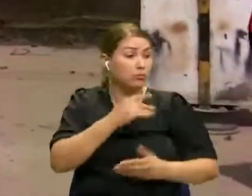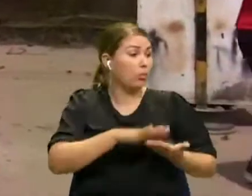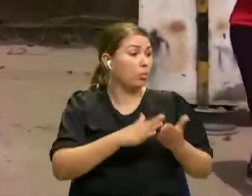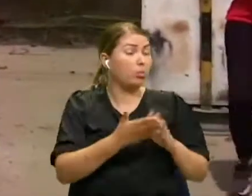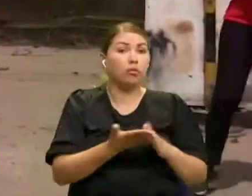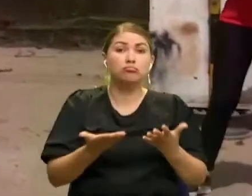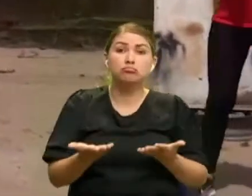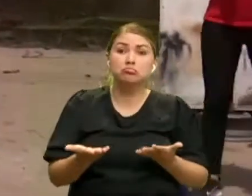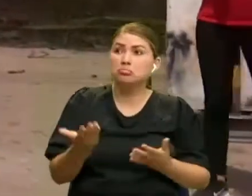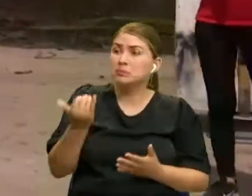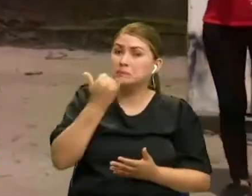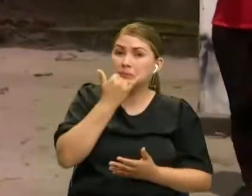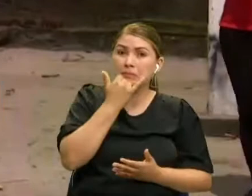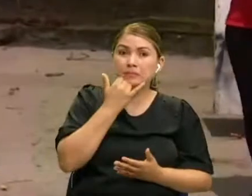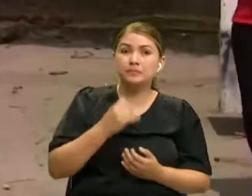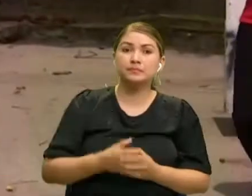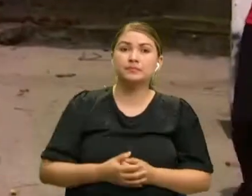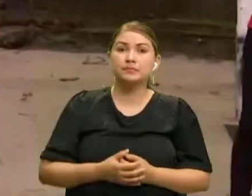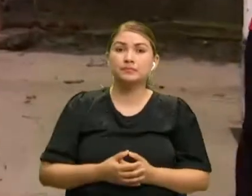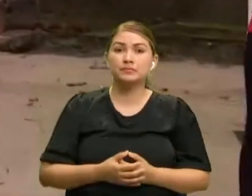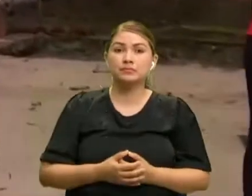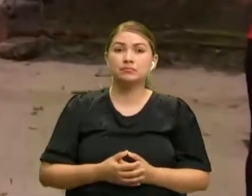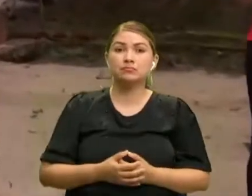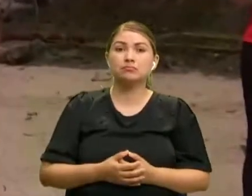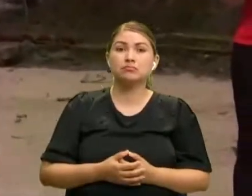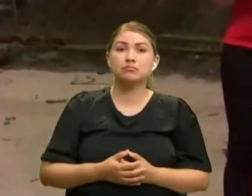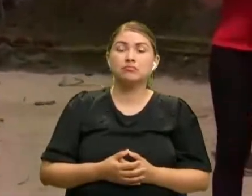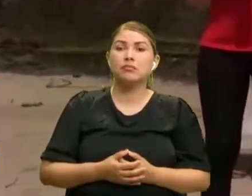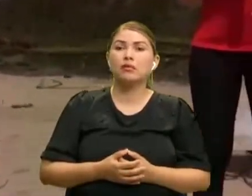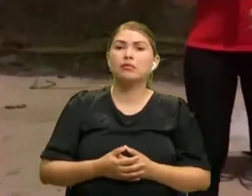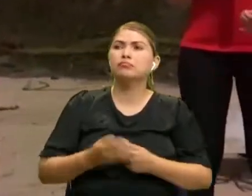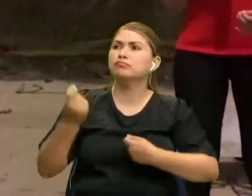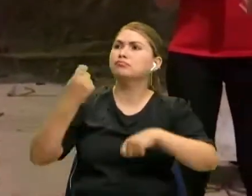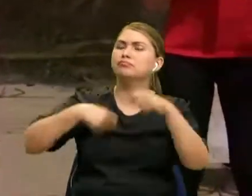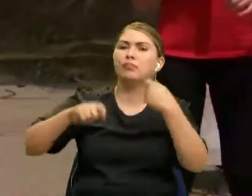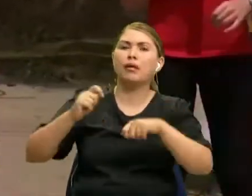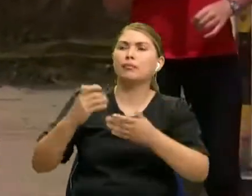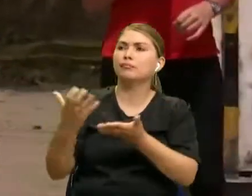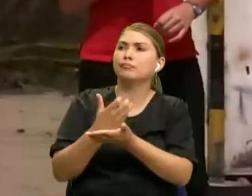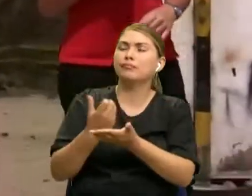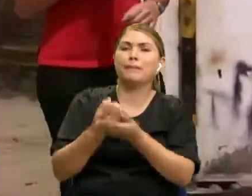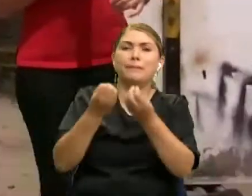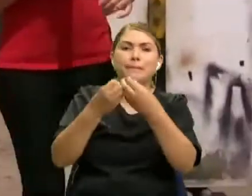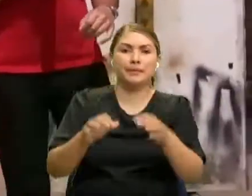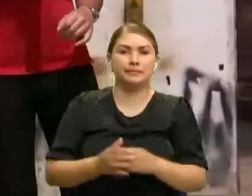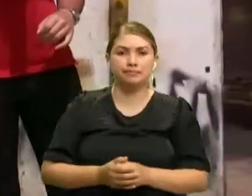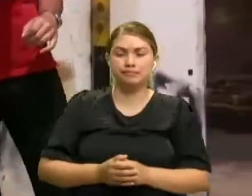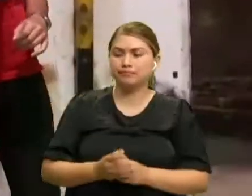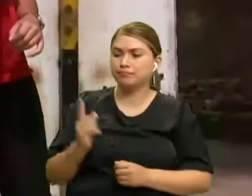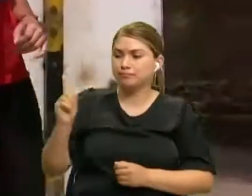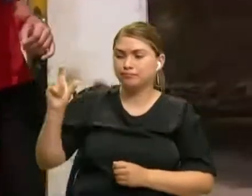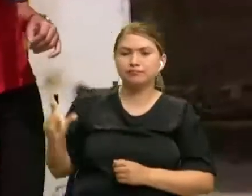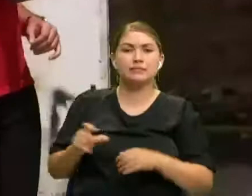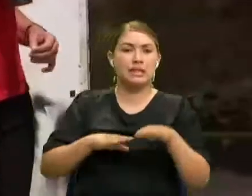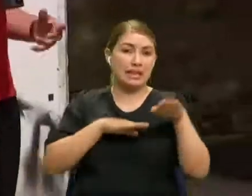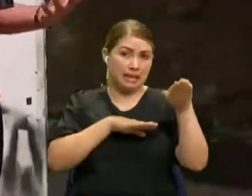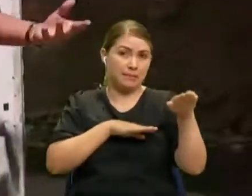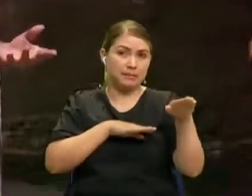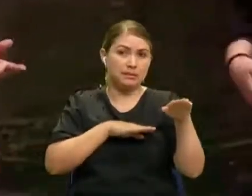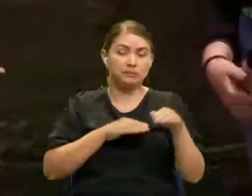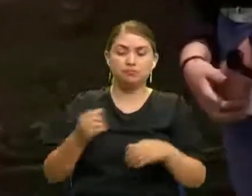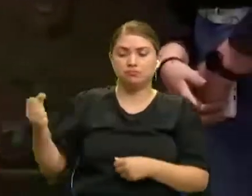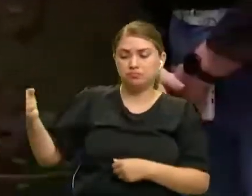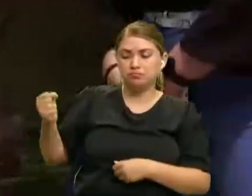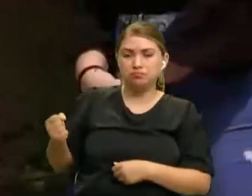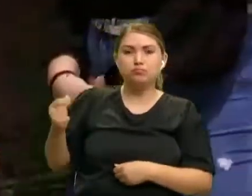comunidad que lo que sucede también es que han perdido incluso muchas ventas por eso mismo, pero para eso me acompaña una de las representantes precisamente